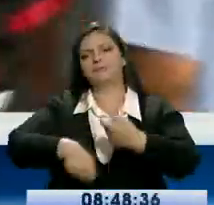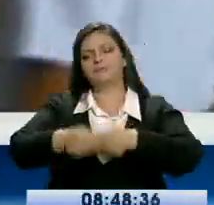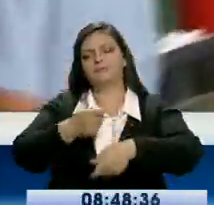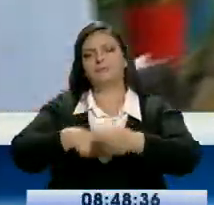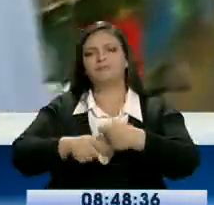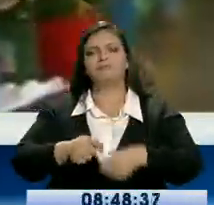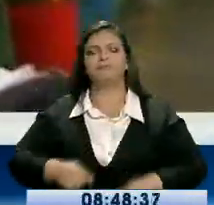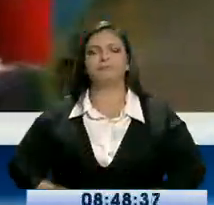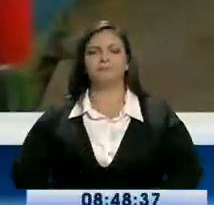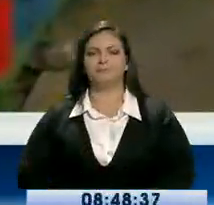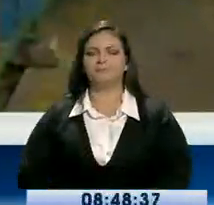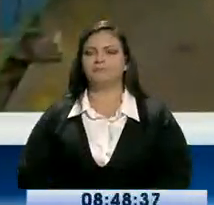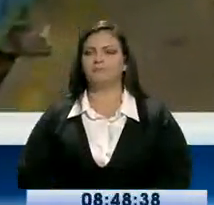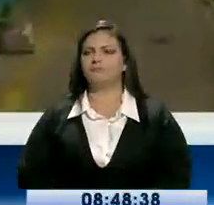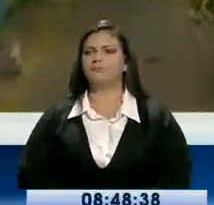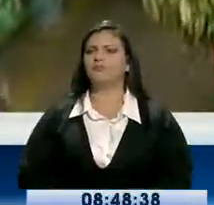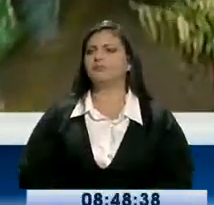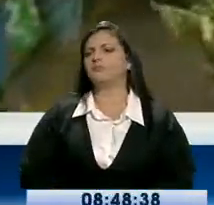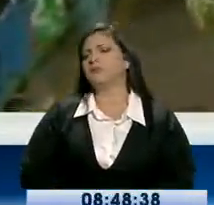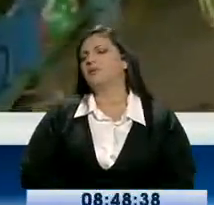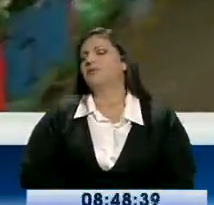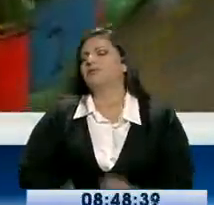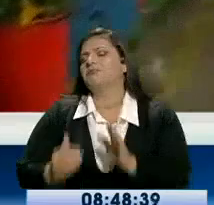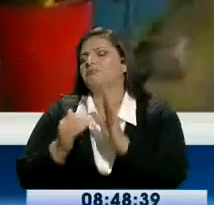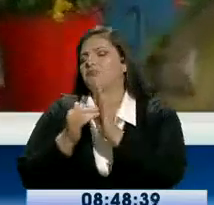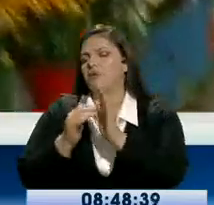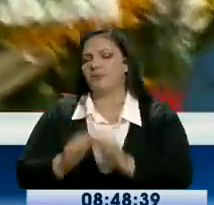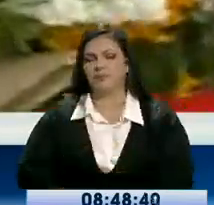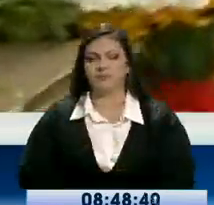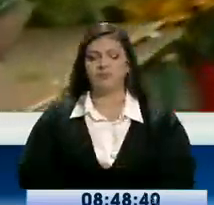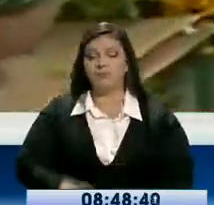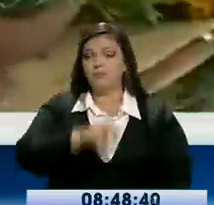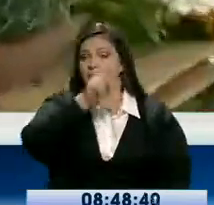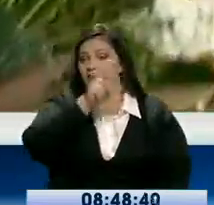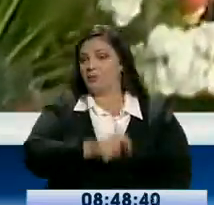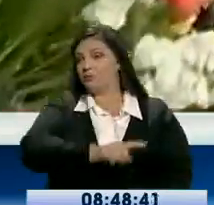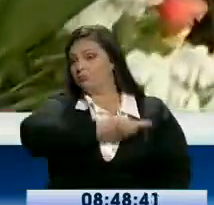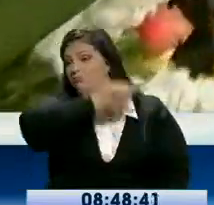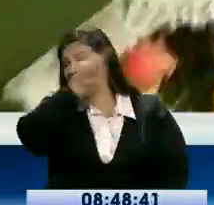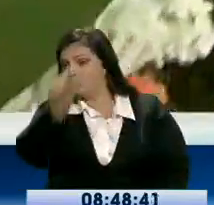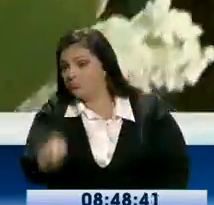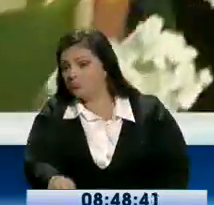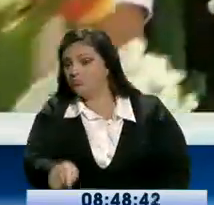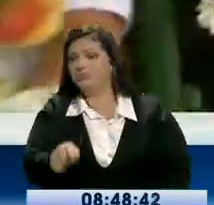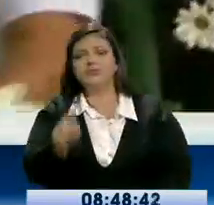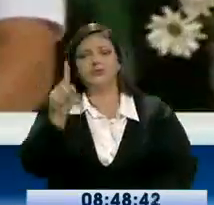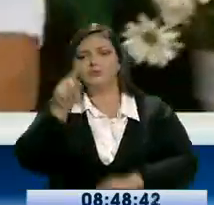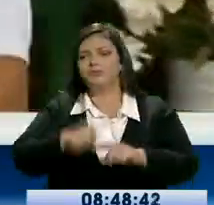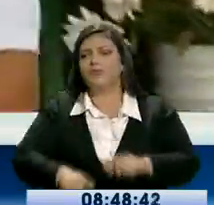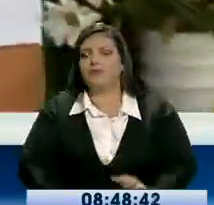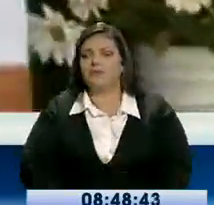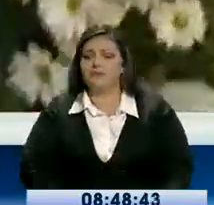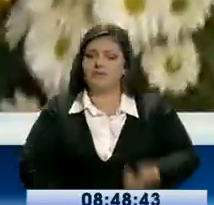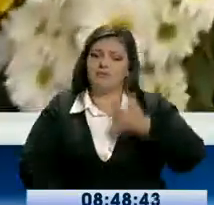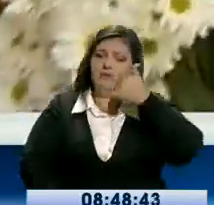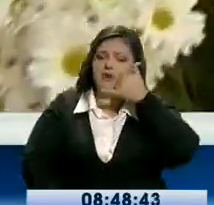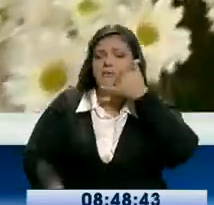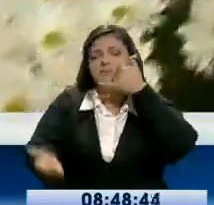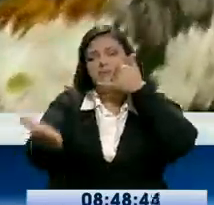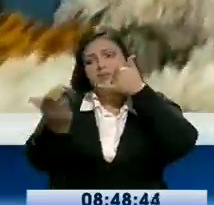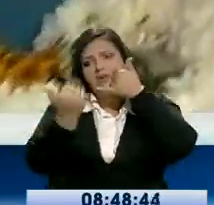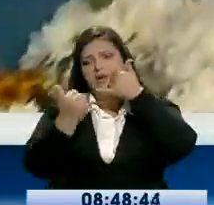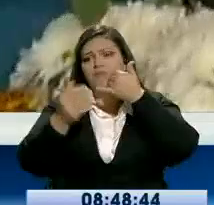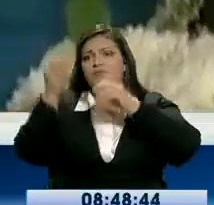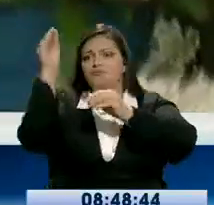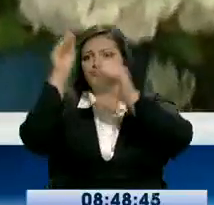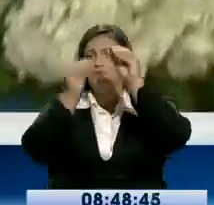¿También pueden entregar el ramo a domicilio o no? Sí, también. A domicilio. ¿Cuál es el precio de esto? Depende del lugar a donde